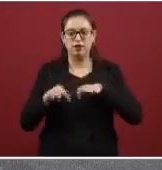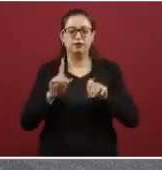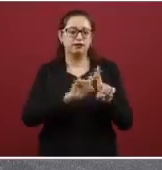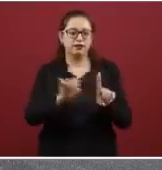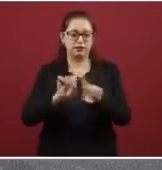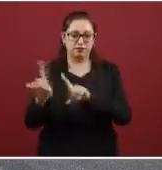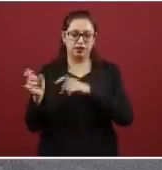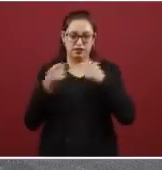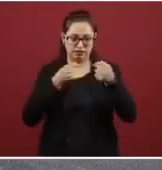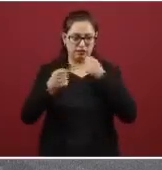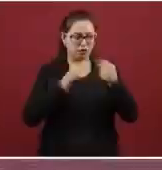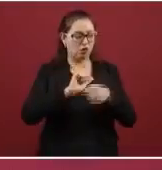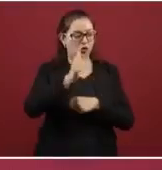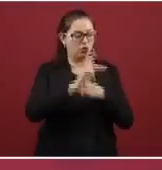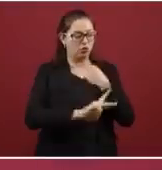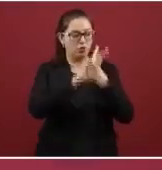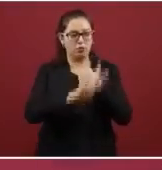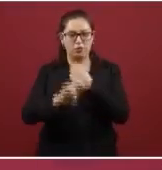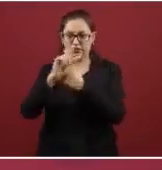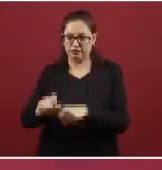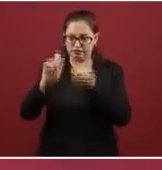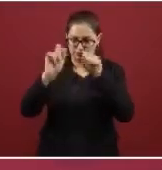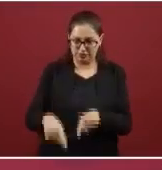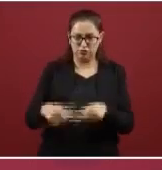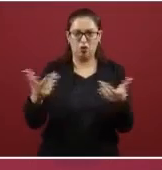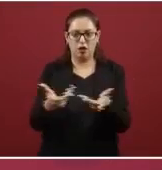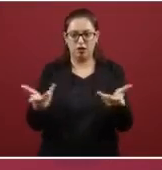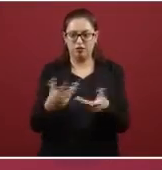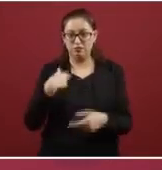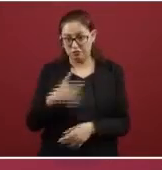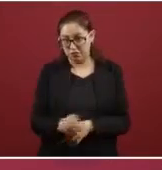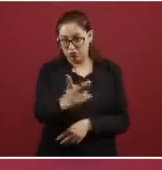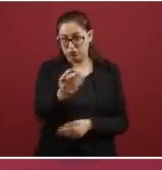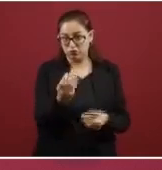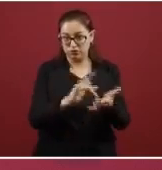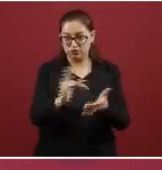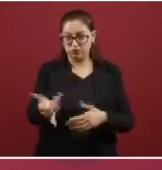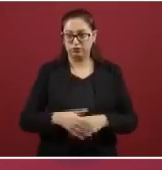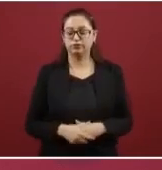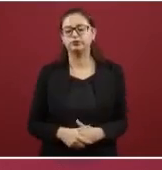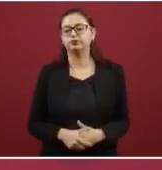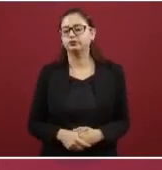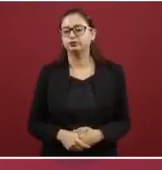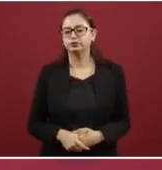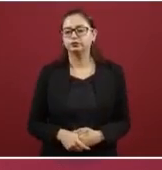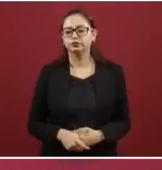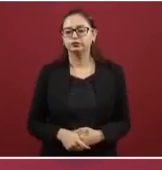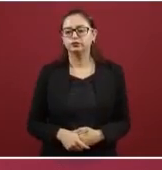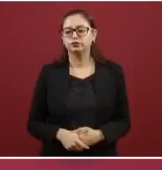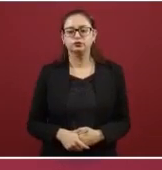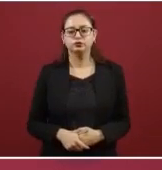corresponsales en el extranjero, también por esta agencia del Estado. Esa es mi pregunta, muchas gracias. Sí, mire,